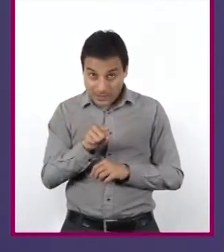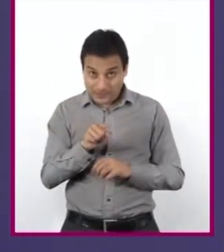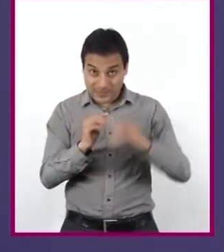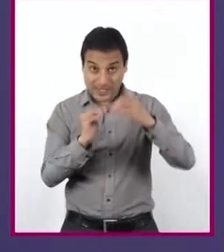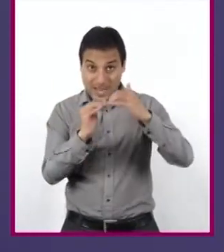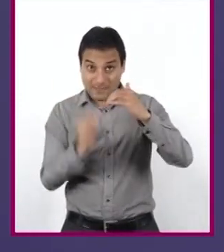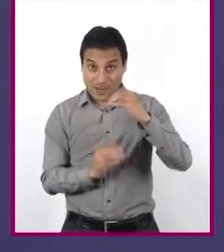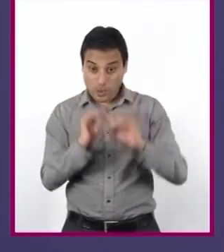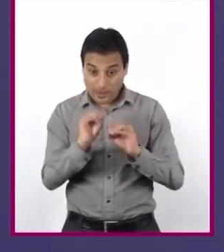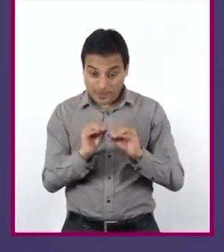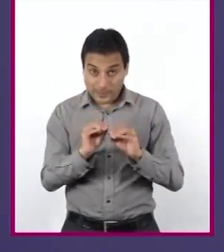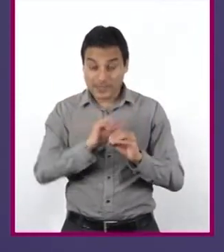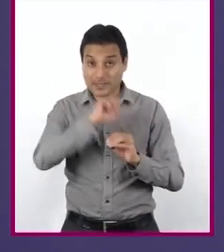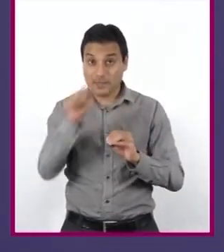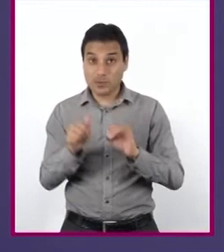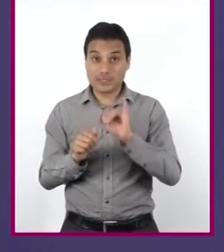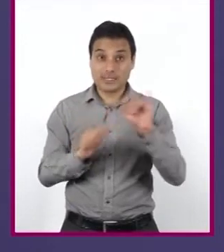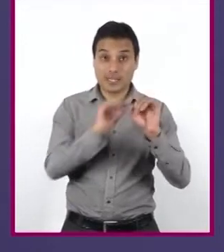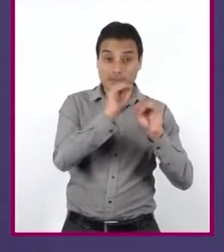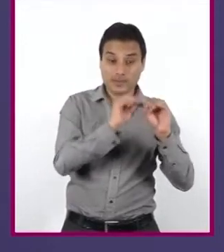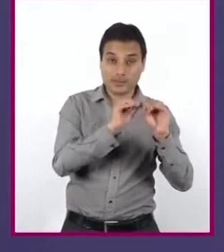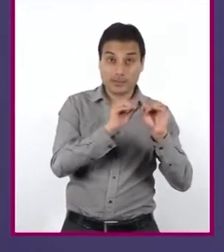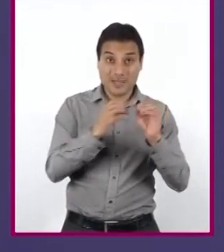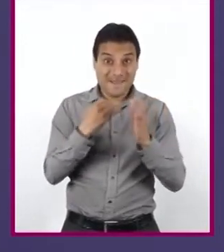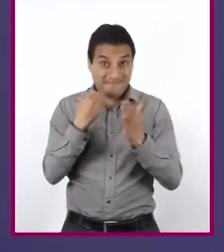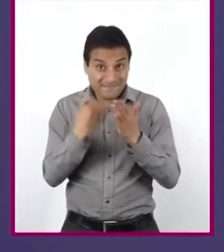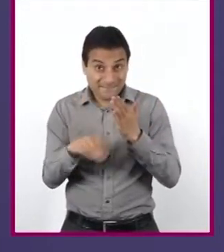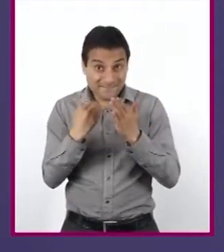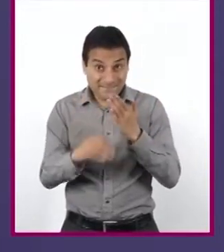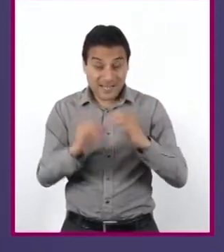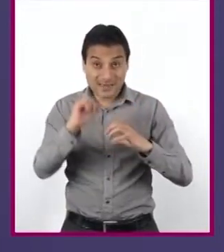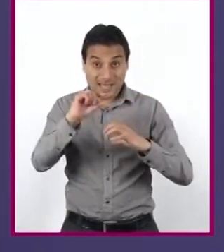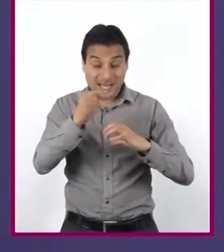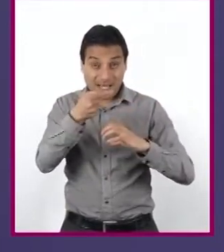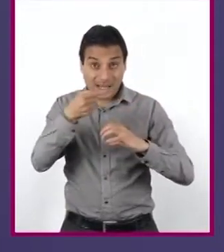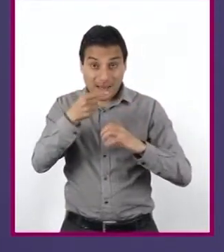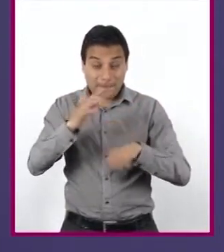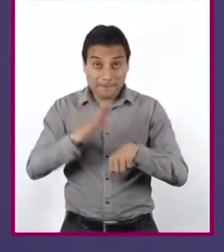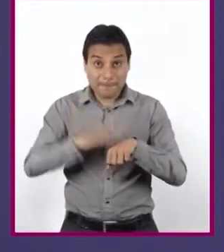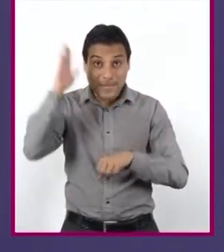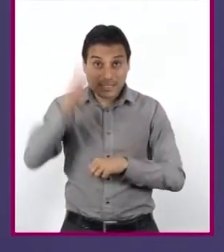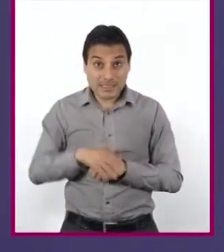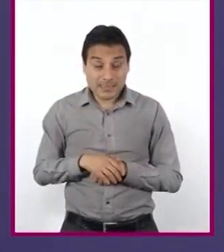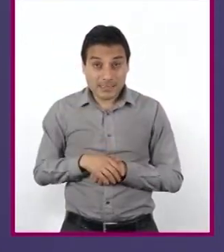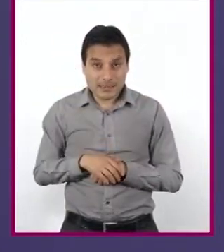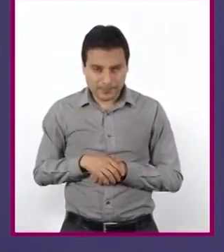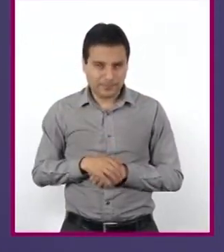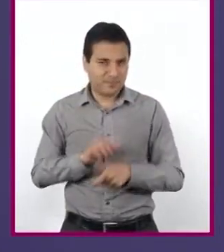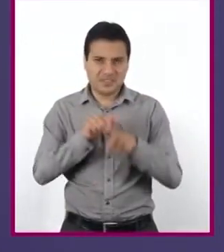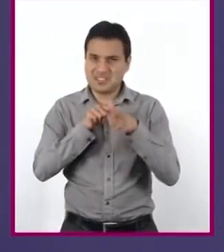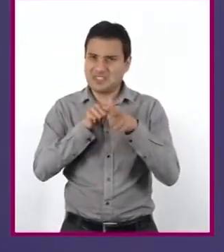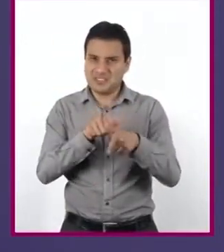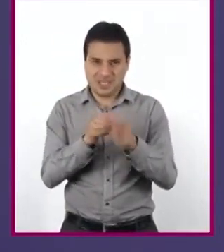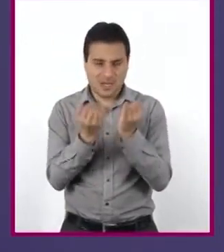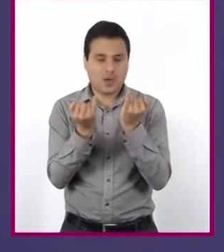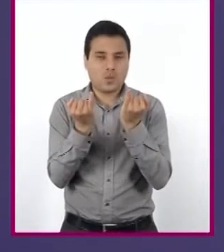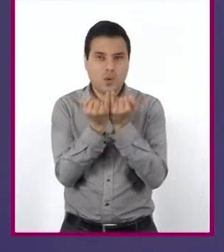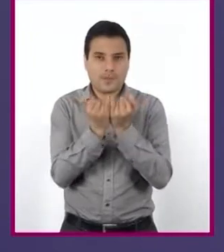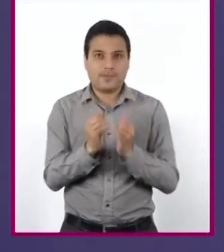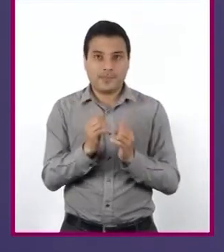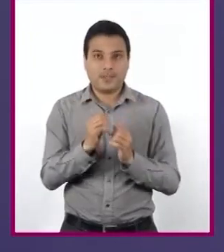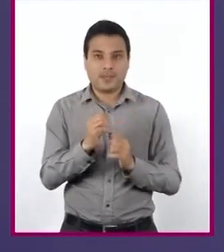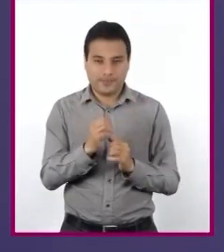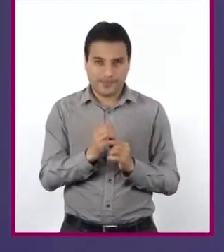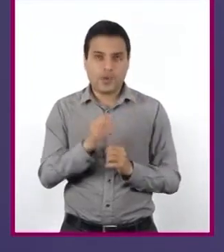Si faltaran más electrones por colocar, se hace lo mismo, de tal forma que queden por